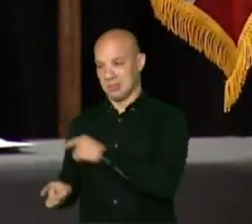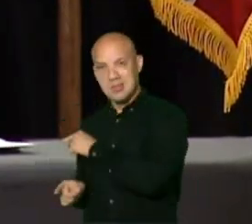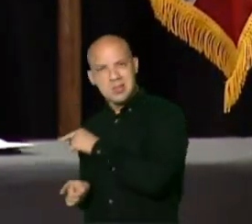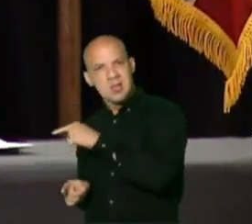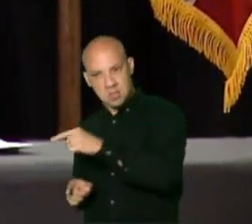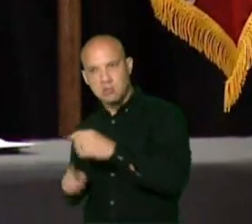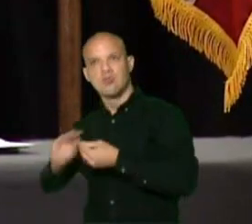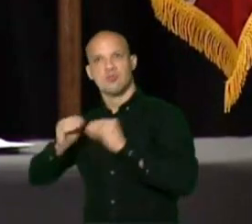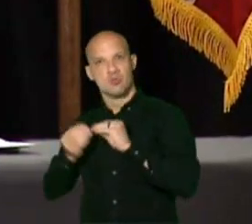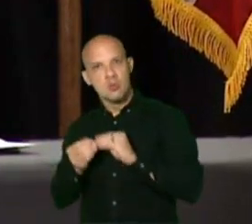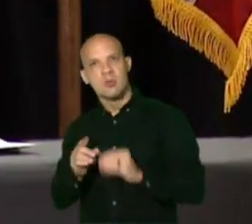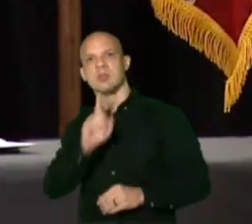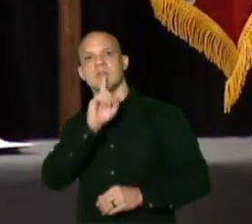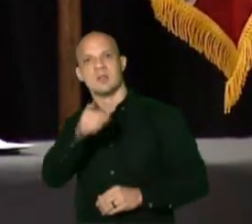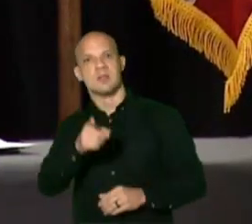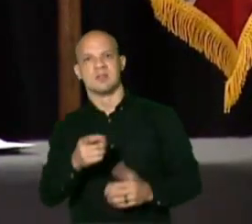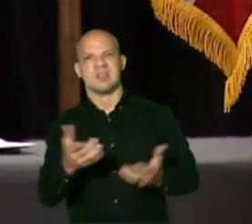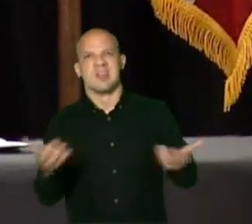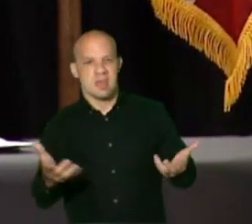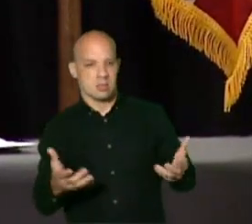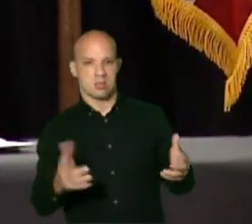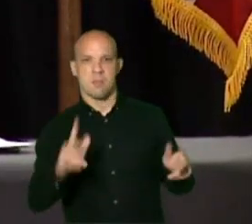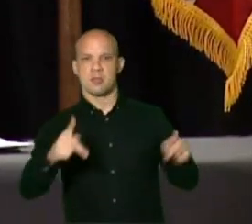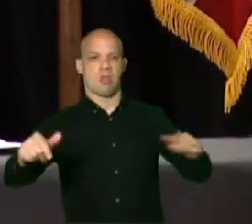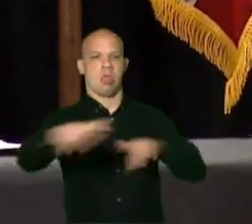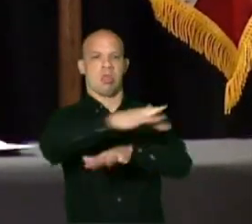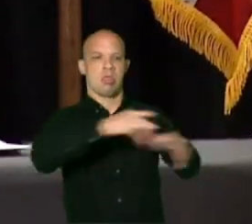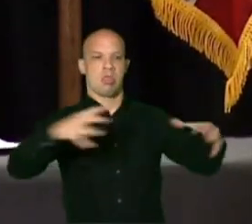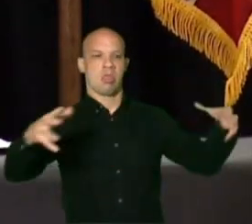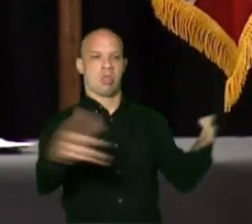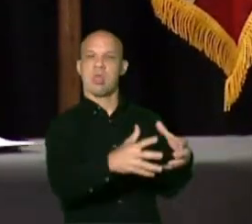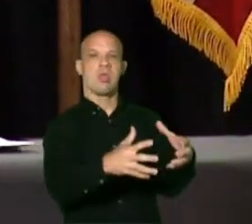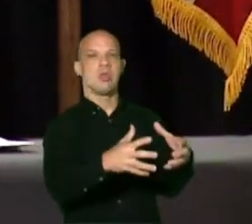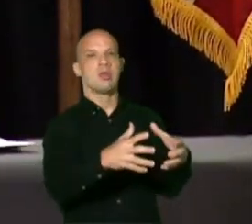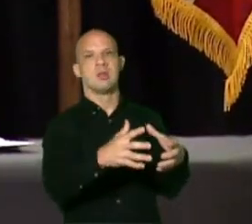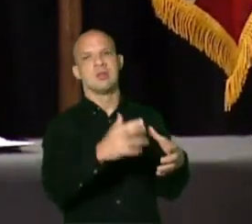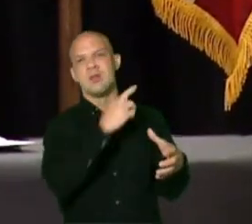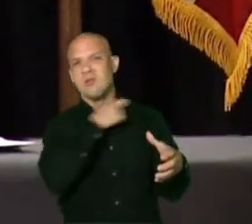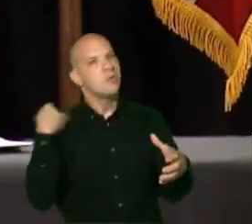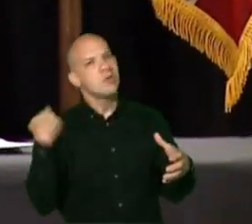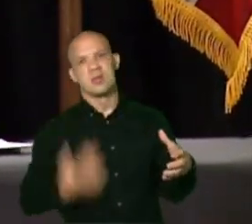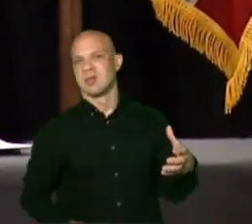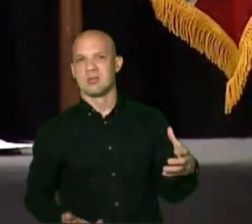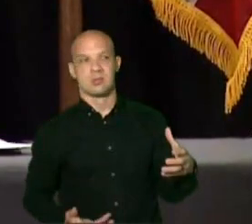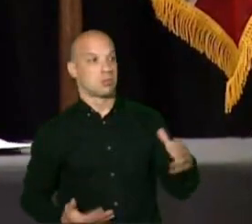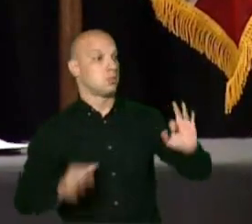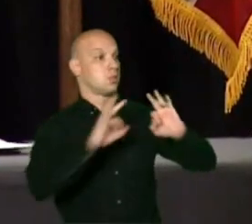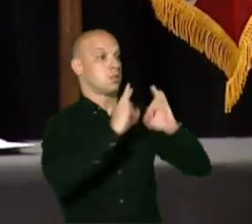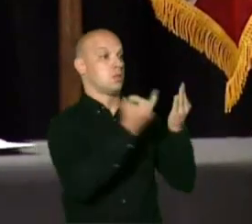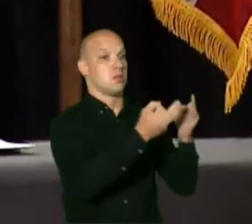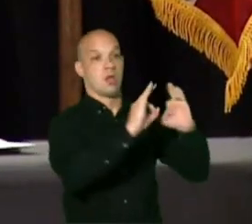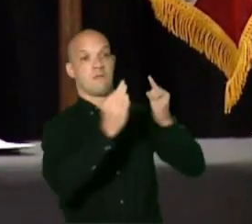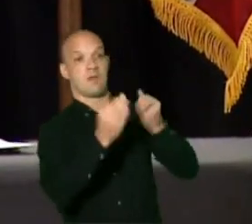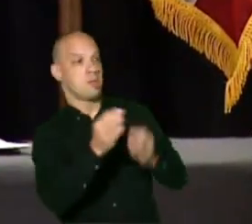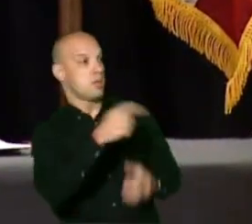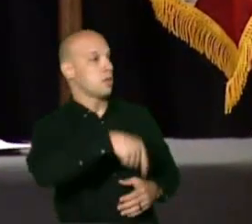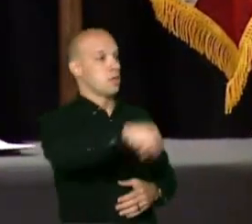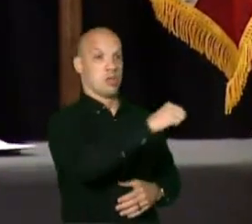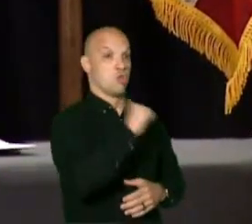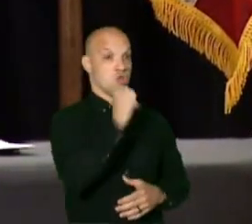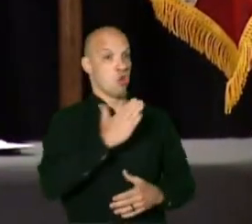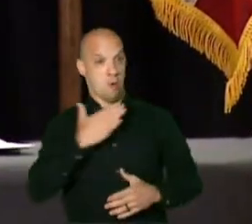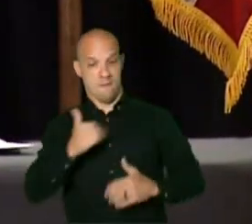que reunirse en grupos es un riesgo. Inclusive reunirse con familiares que no conforman la misma